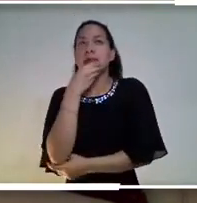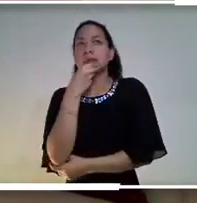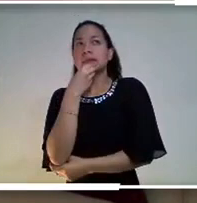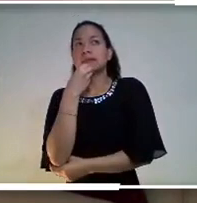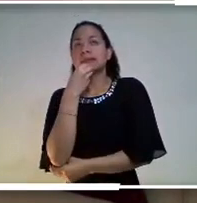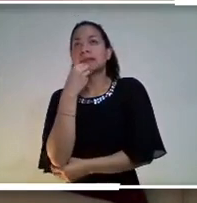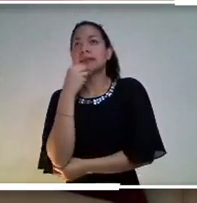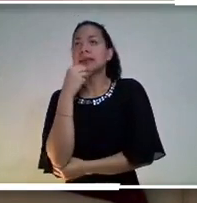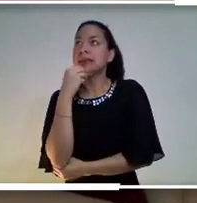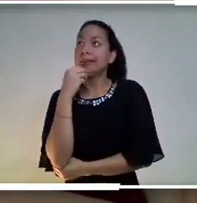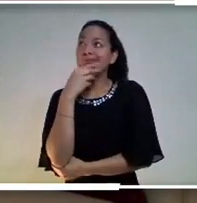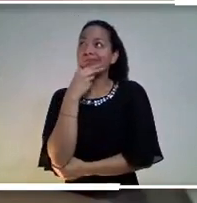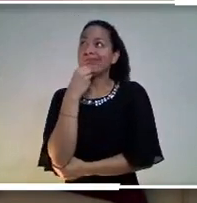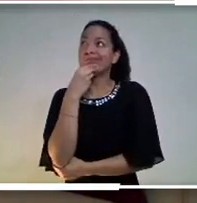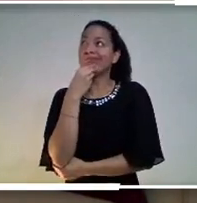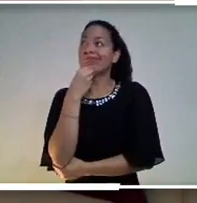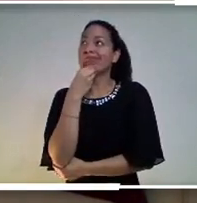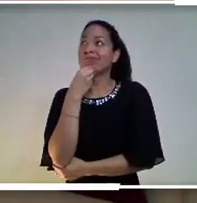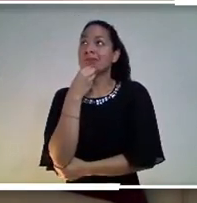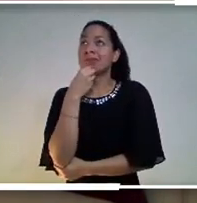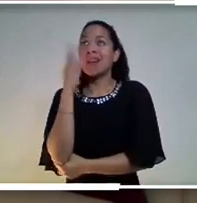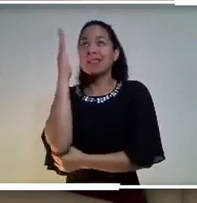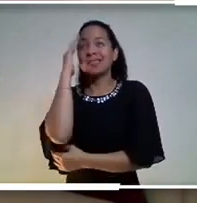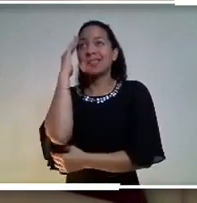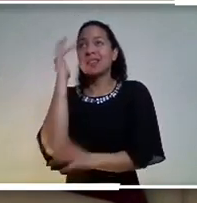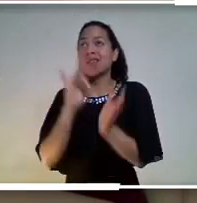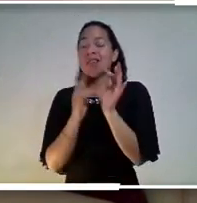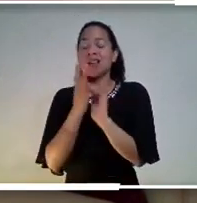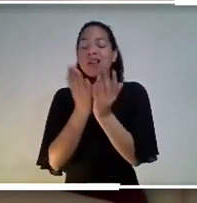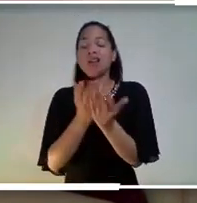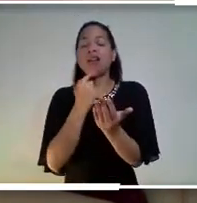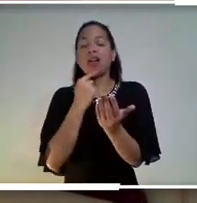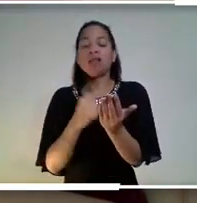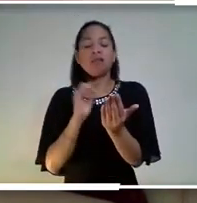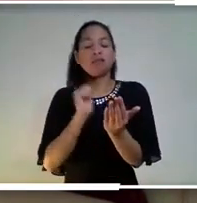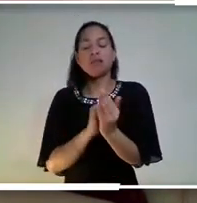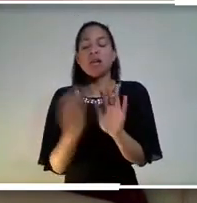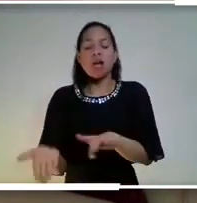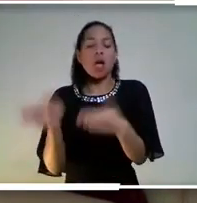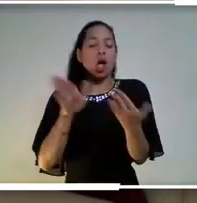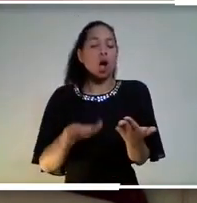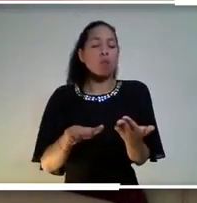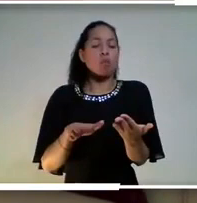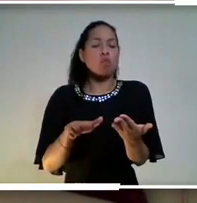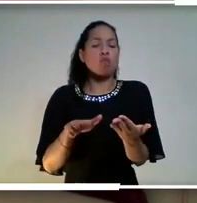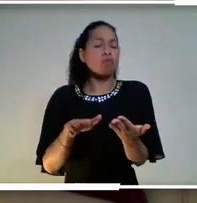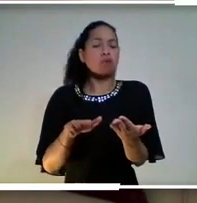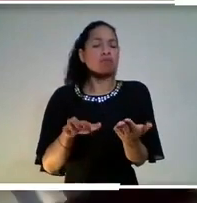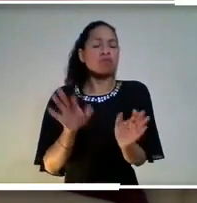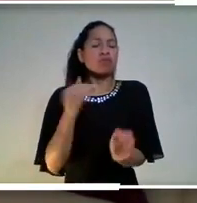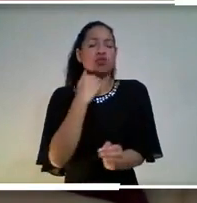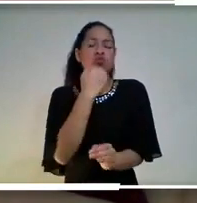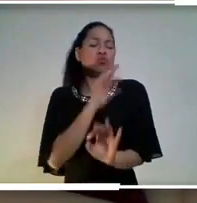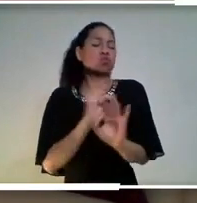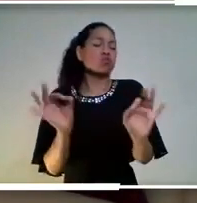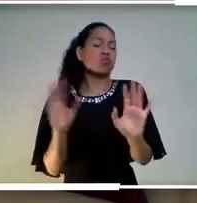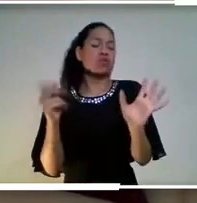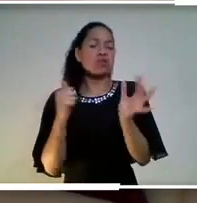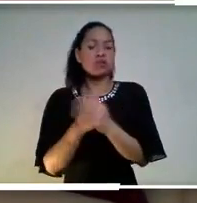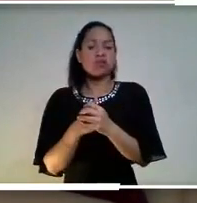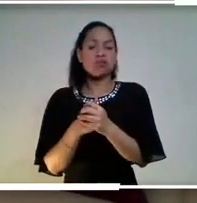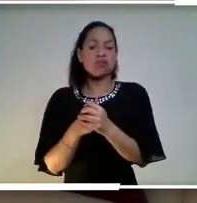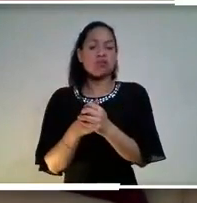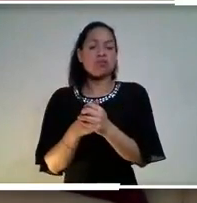las escrituras claramente enseñan que los muertos permanecen inconscientes en sus tumbas hasta el día de la resurrección pero cuánto amaba